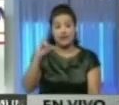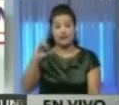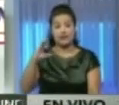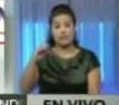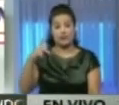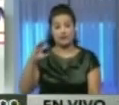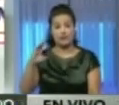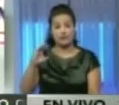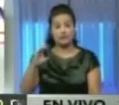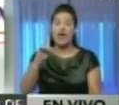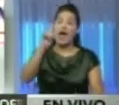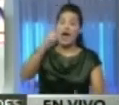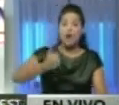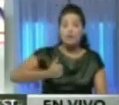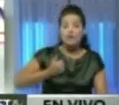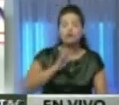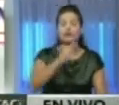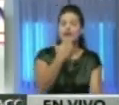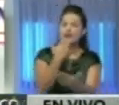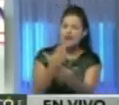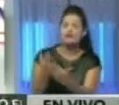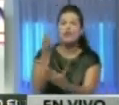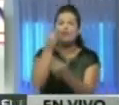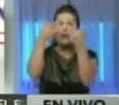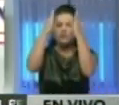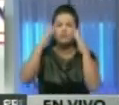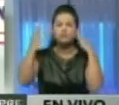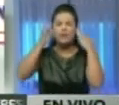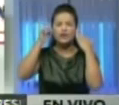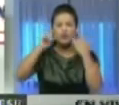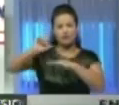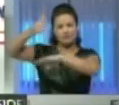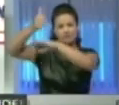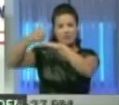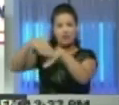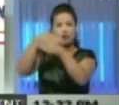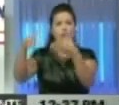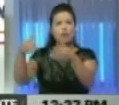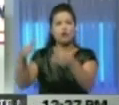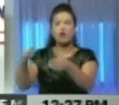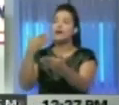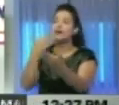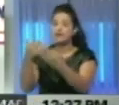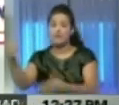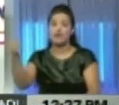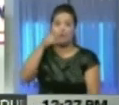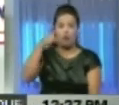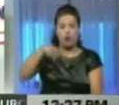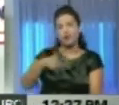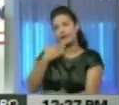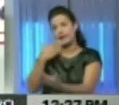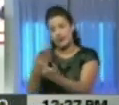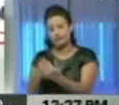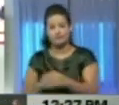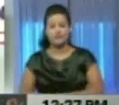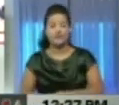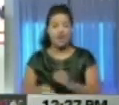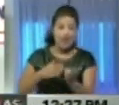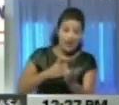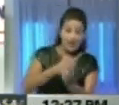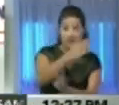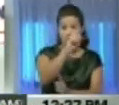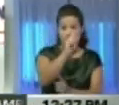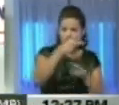la doctora Luisa Ortega en la madrugada de hoy. Y la segunda investigación es de carácter de seguridad de Estado. Y aquí hago una